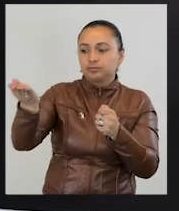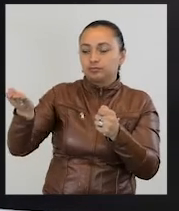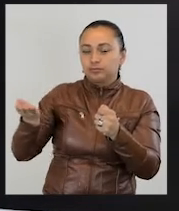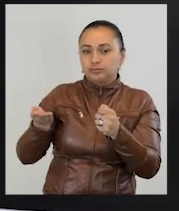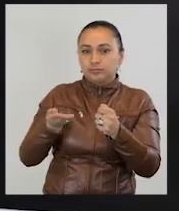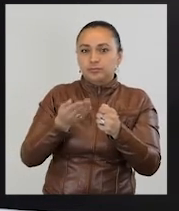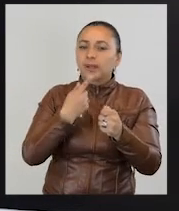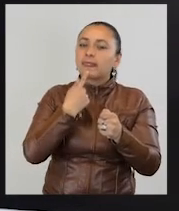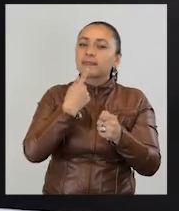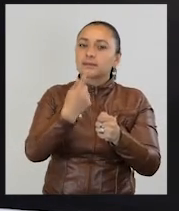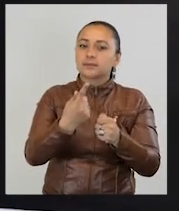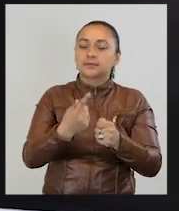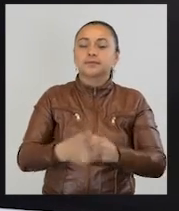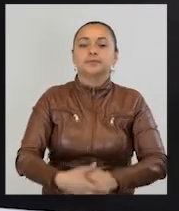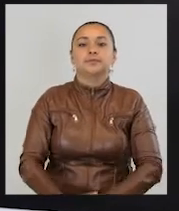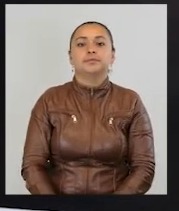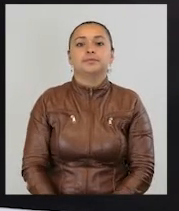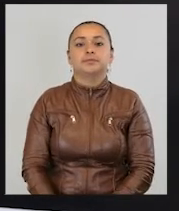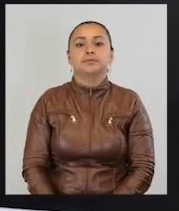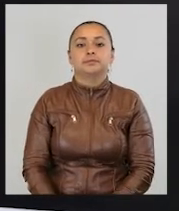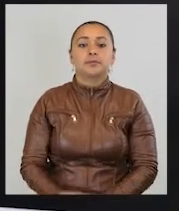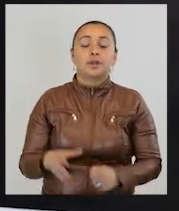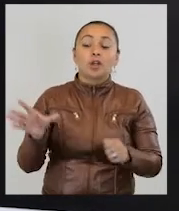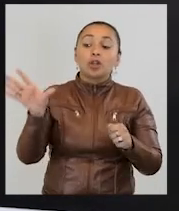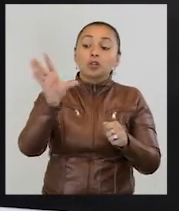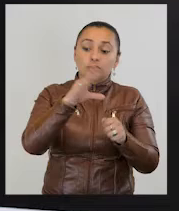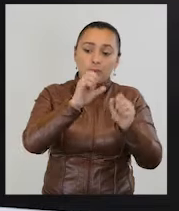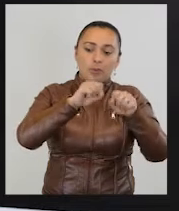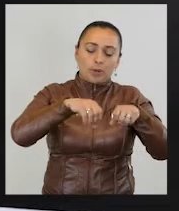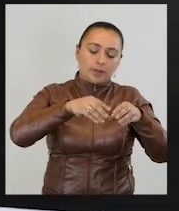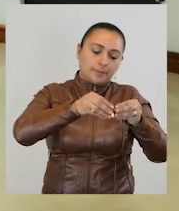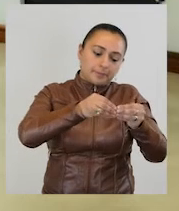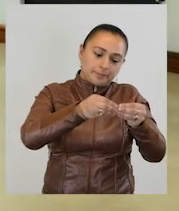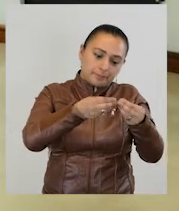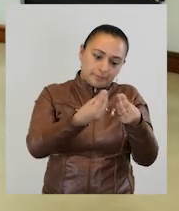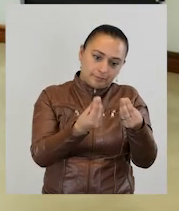partió y se lo dio a sus amigos, diciendo: